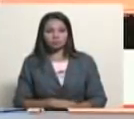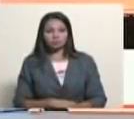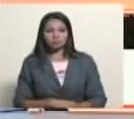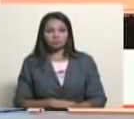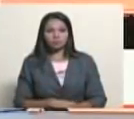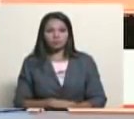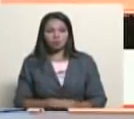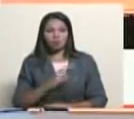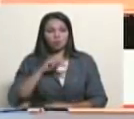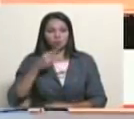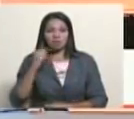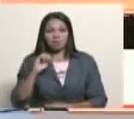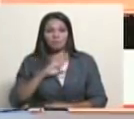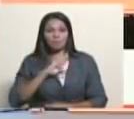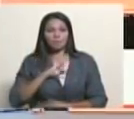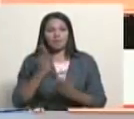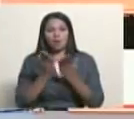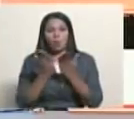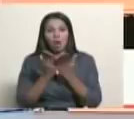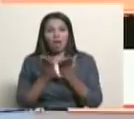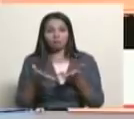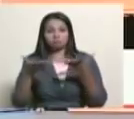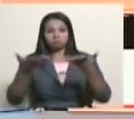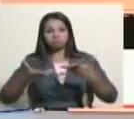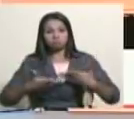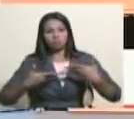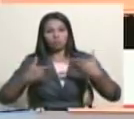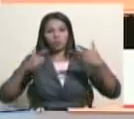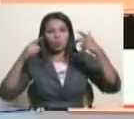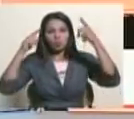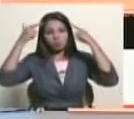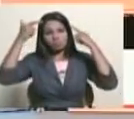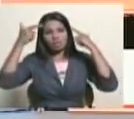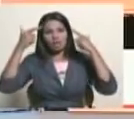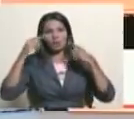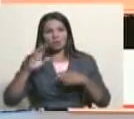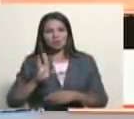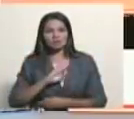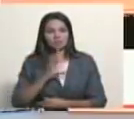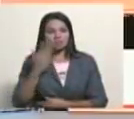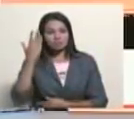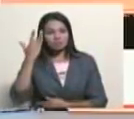En esto tenemos una escuela que nos viene del comandante Chávez, de sabiduría.